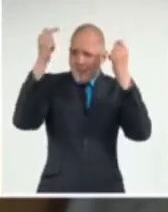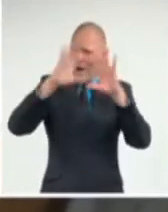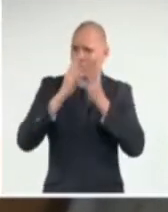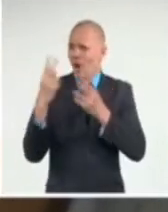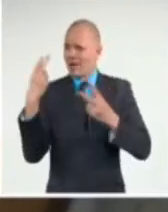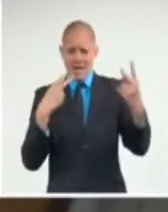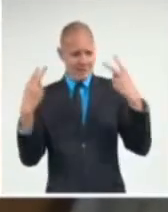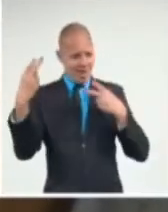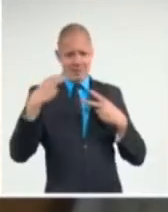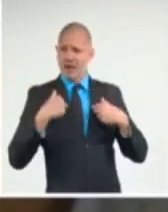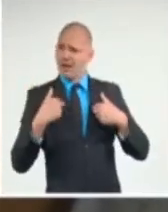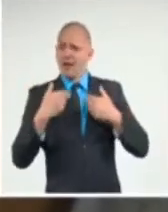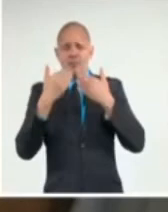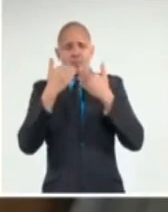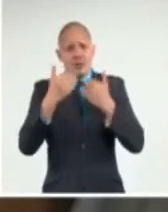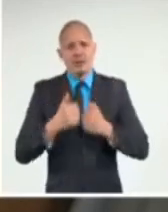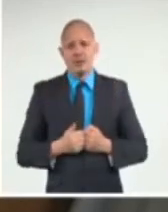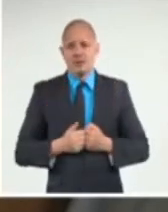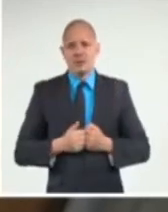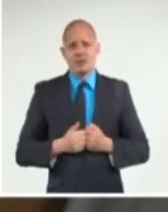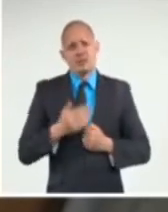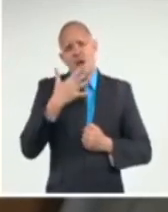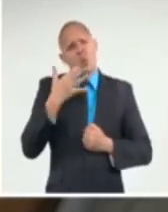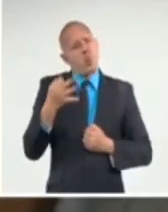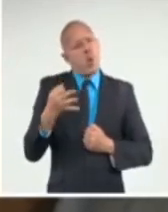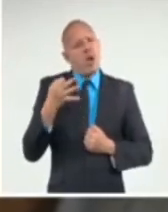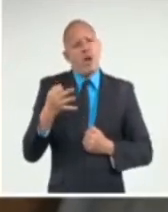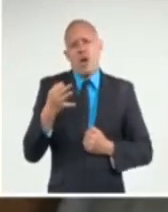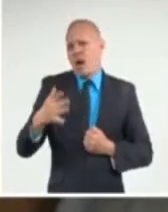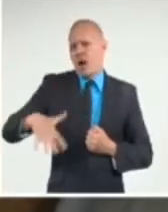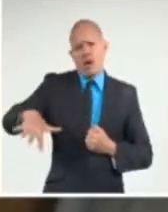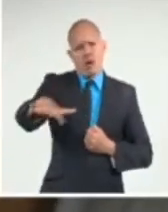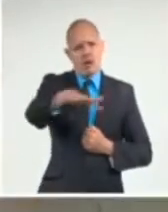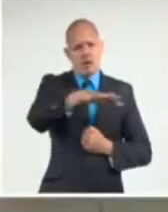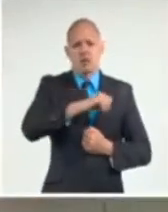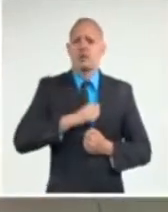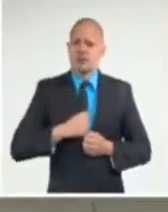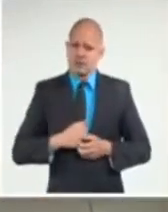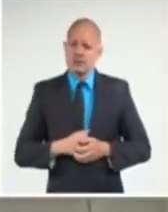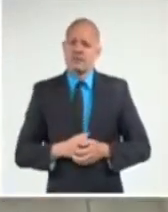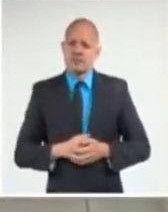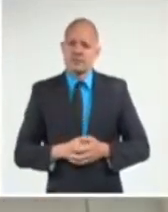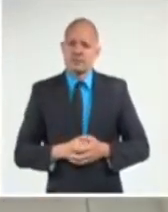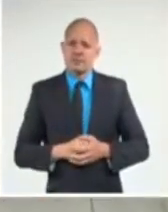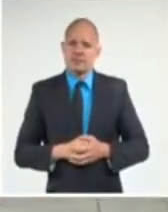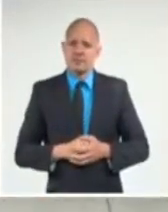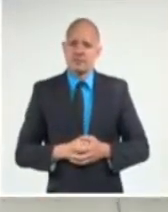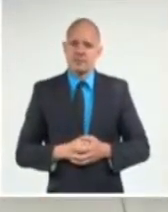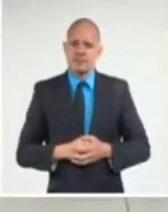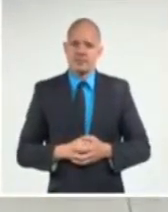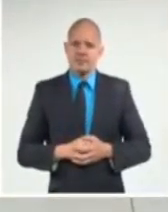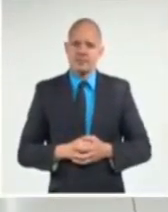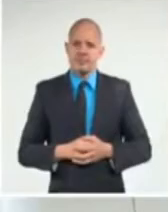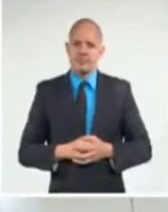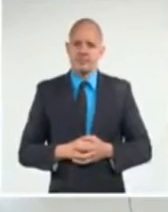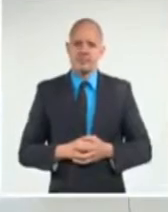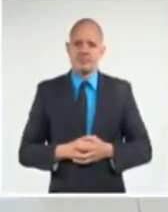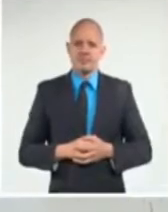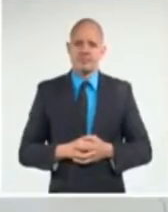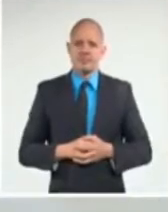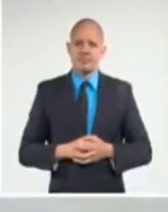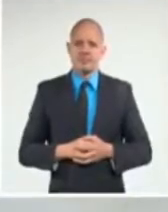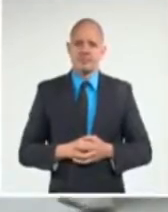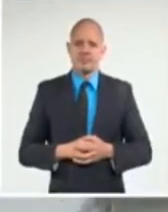buenísimo muy amable y muy atento para la atención de josé bladimir y barbara anoche cuadro sistema